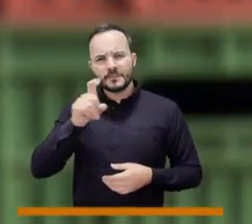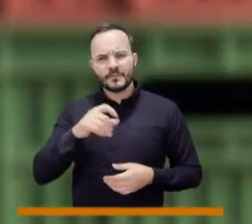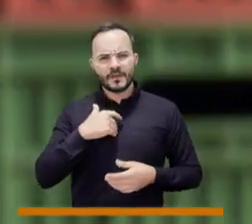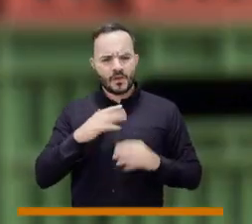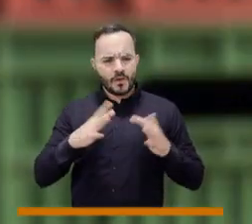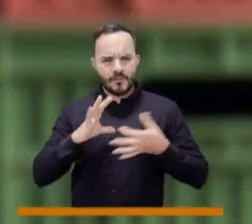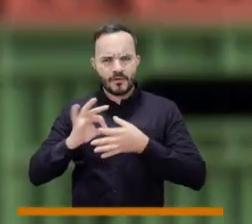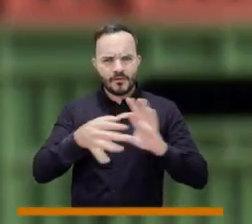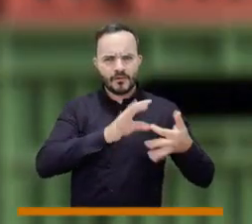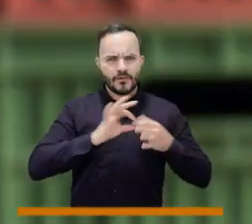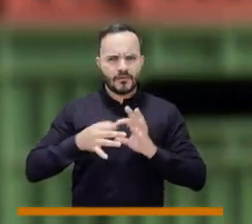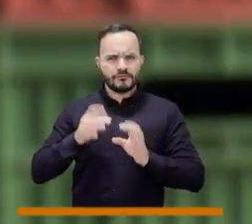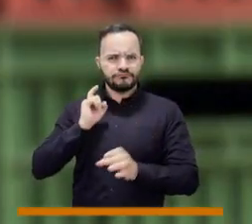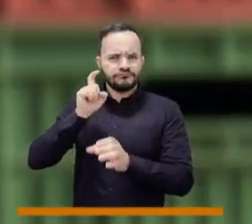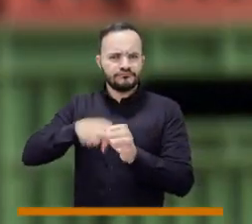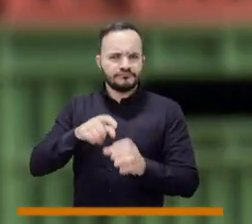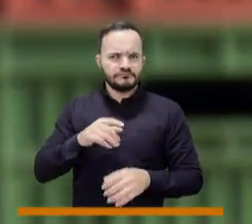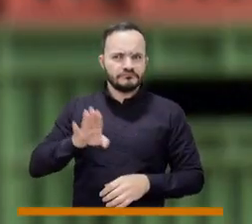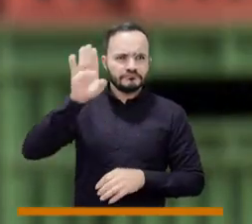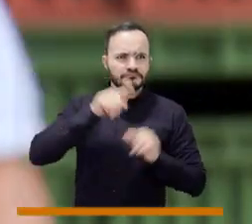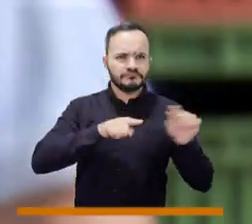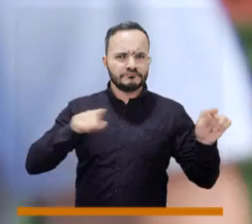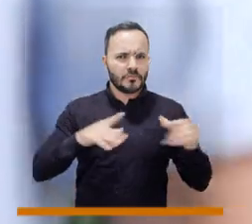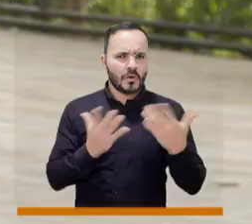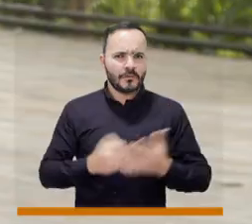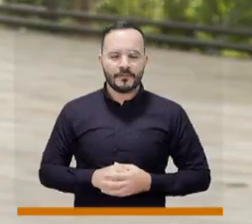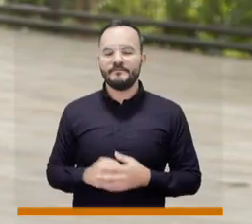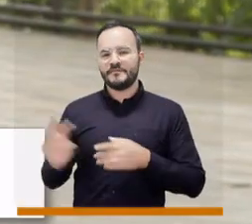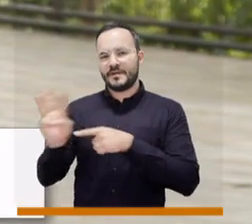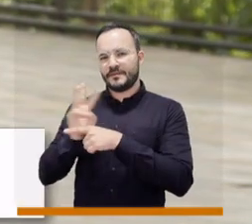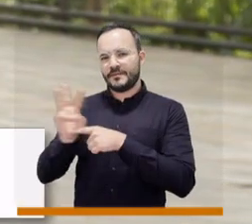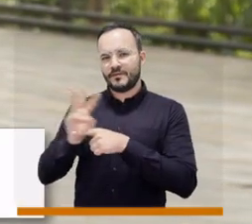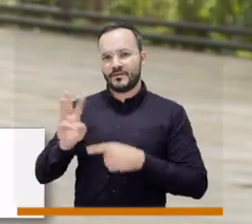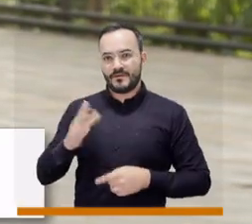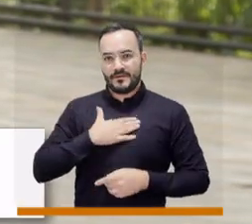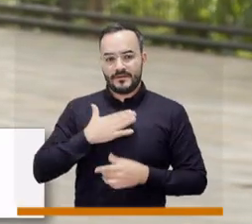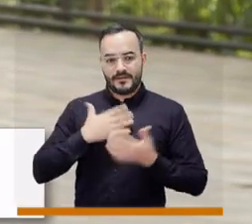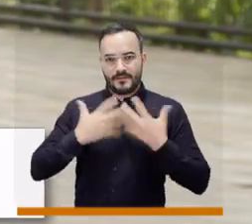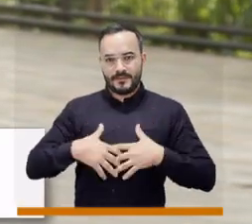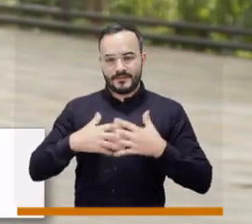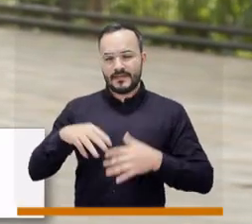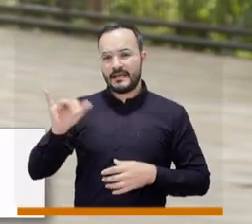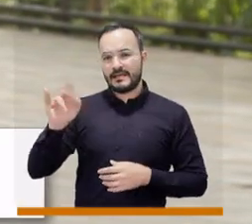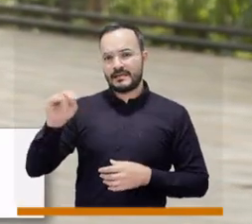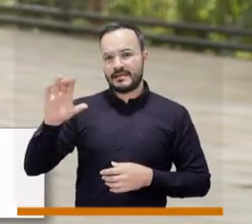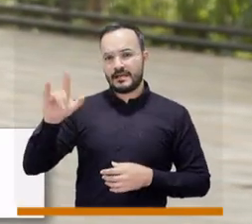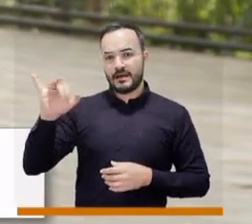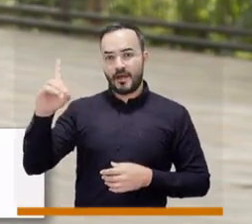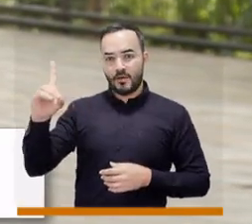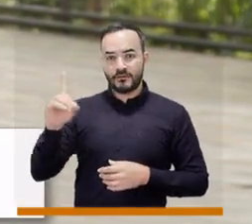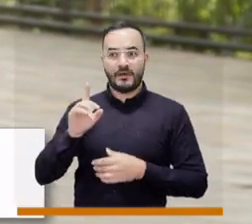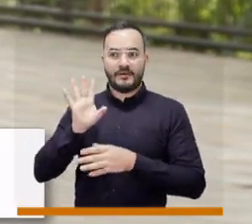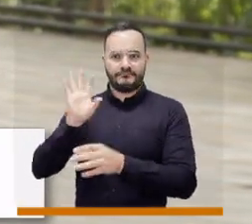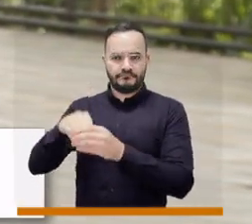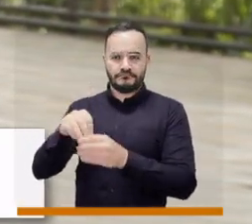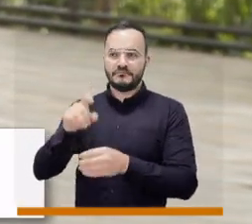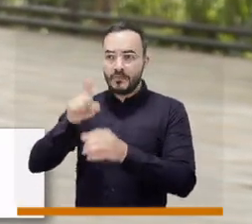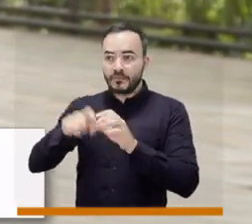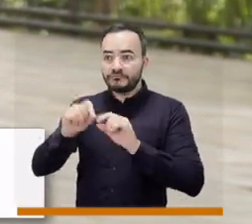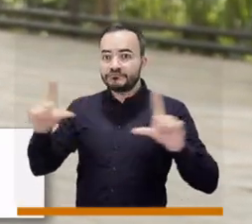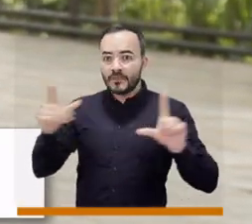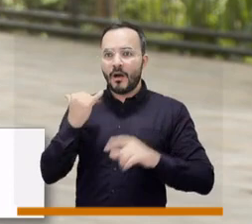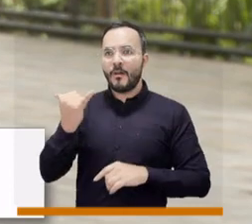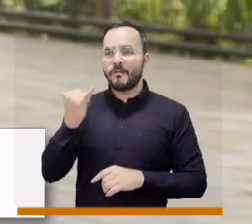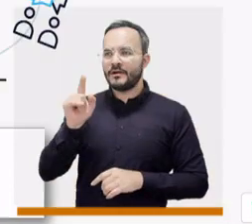de recuperación? Es muy sencillo, simplemente entran a eatcloud.com, ahí van a la sección de donantes y le